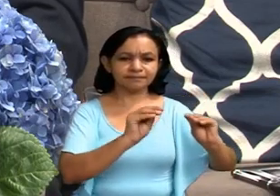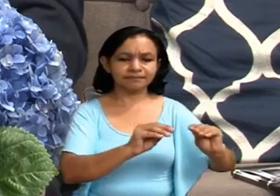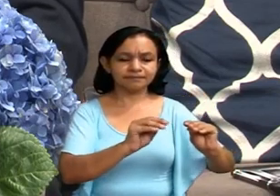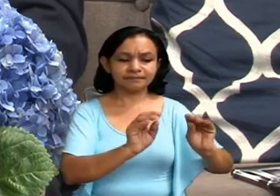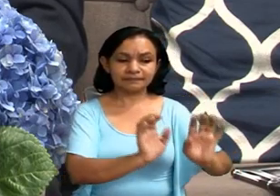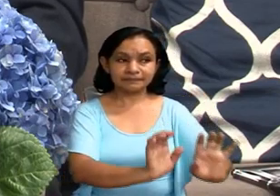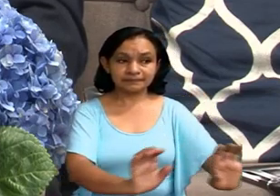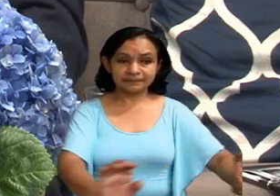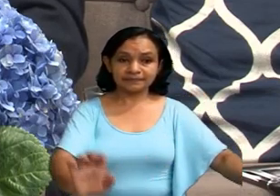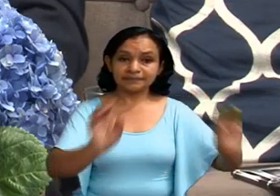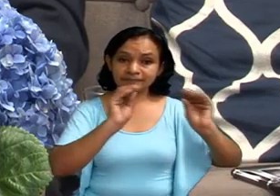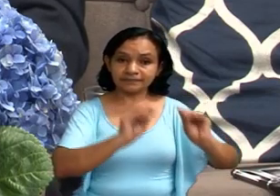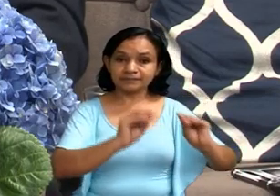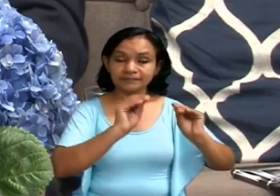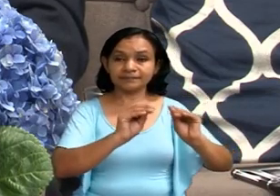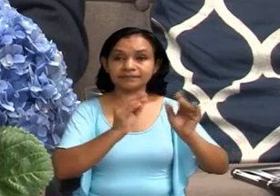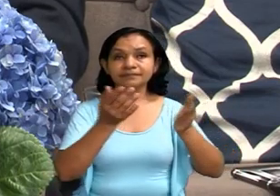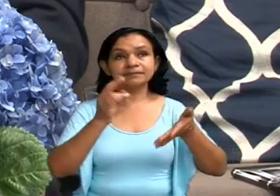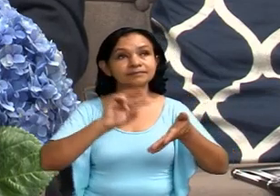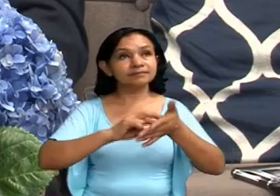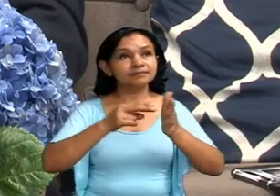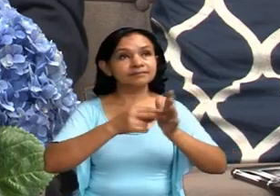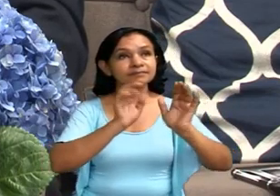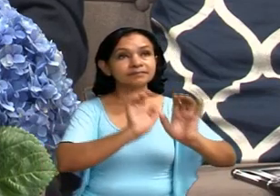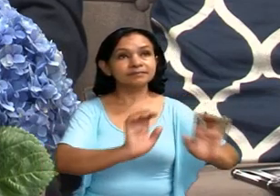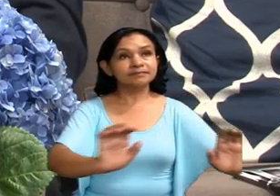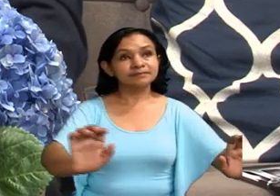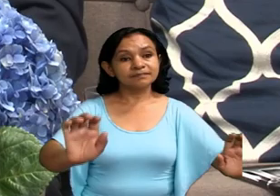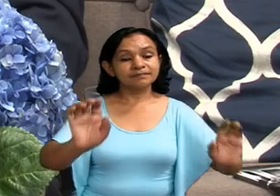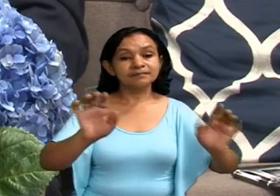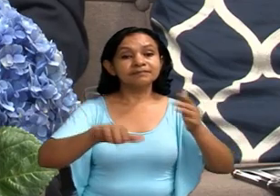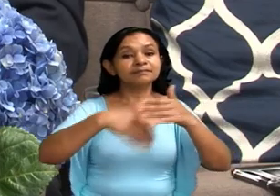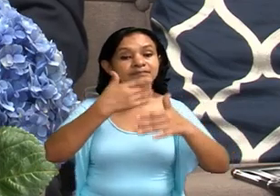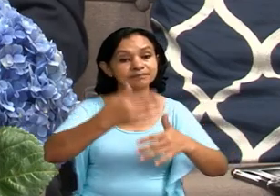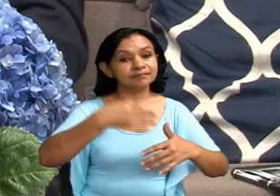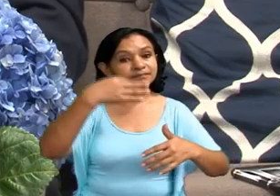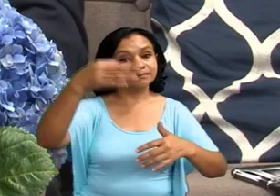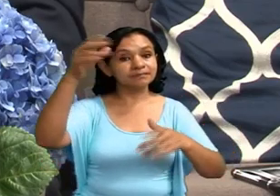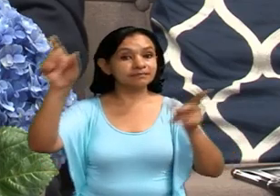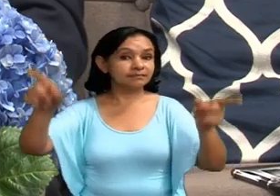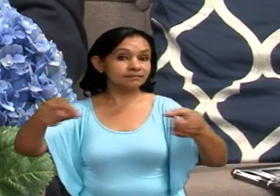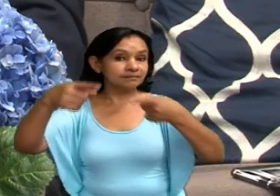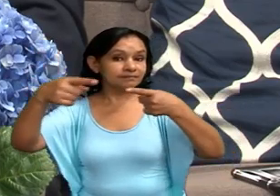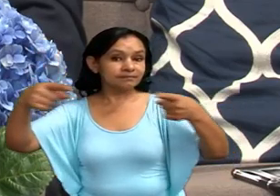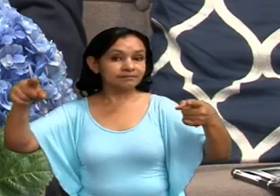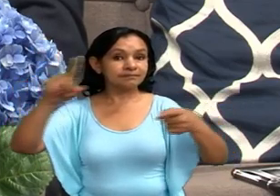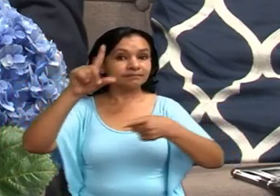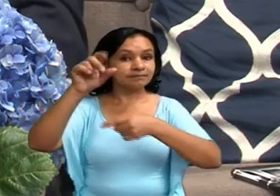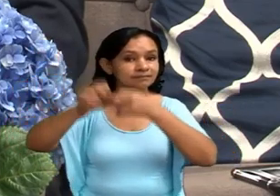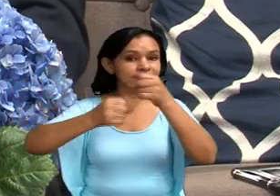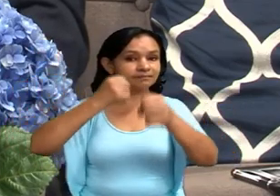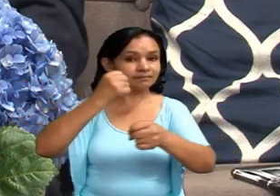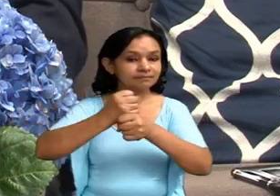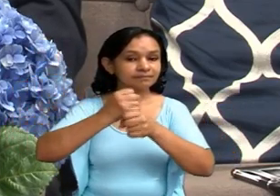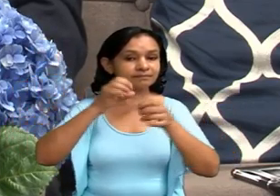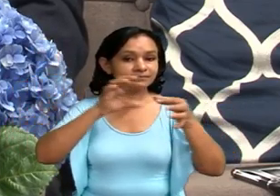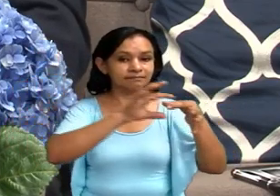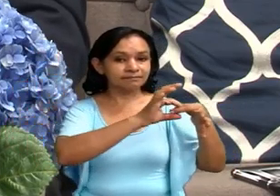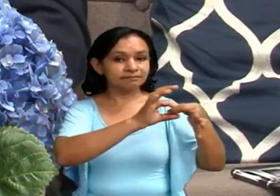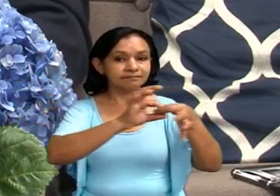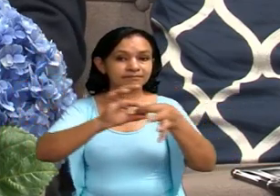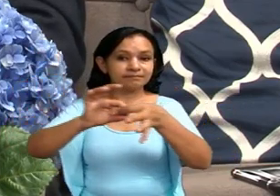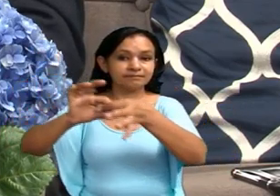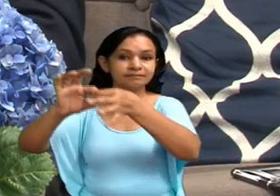preparar a los niños y que ese niño pertenezca a una orquesta casi más de 10 años. Y una de las